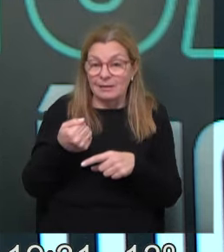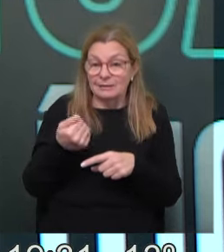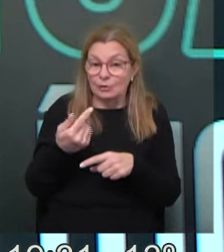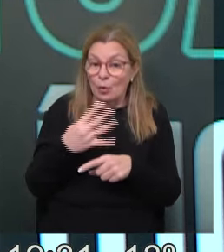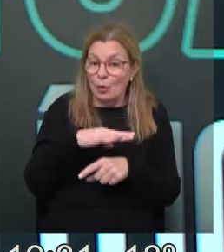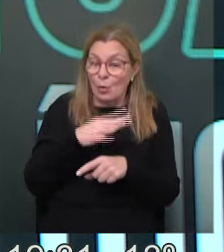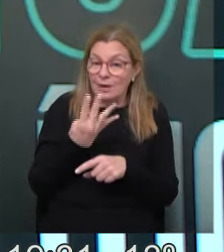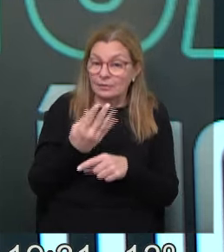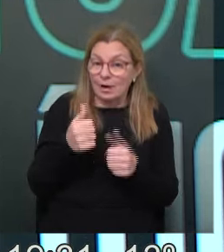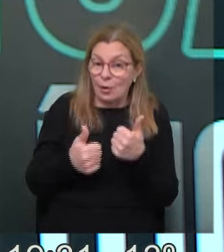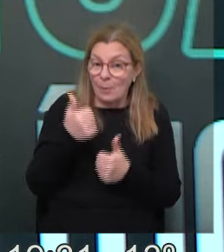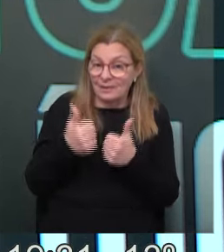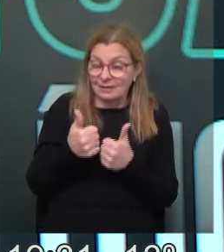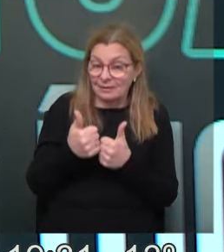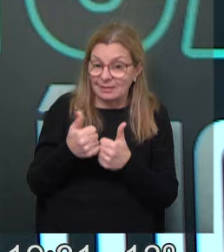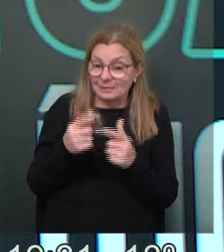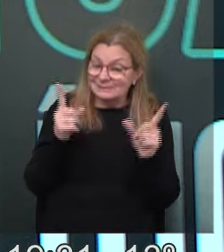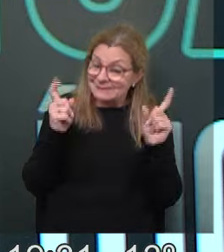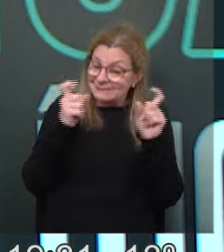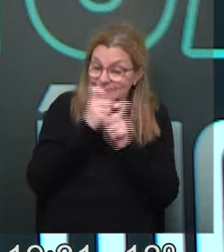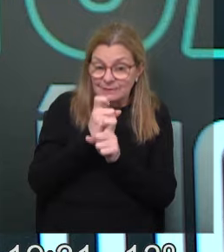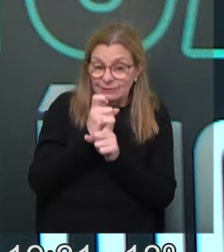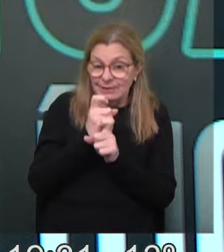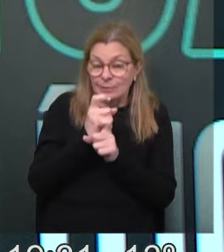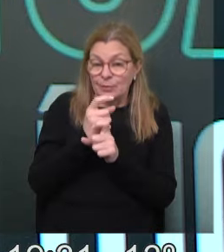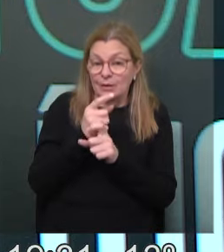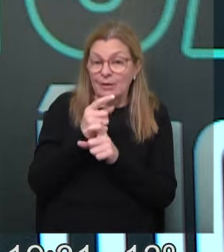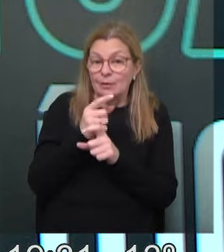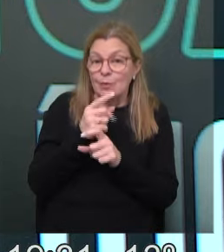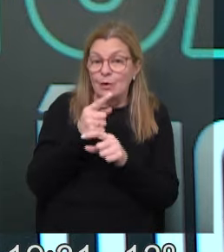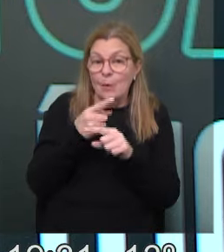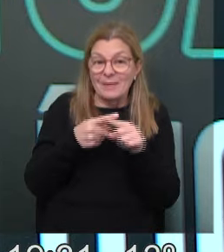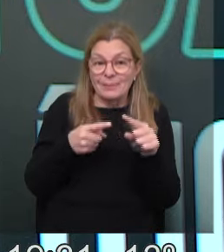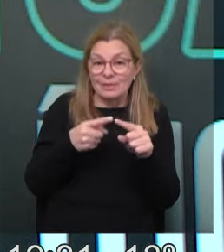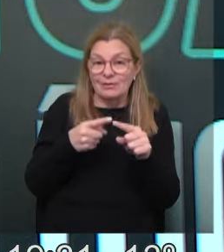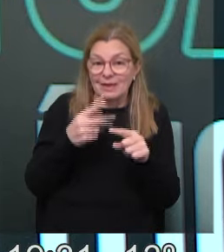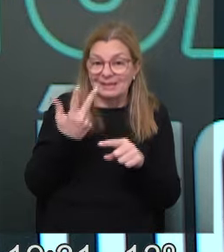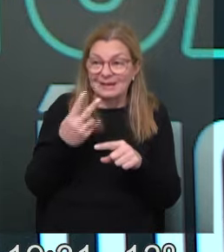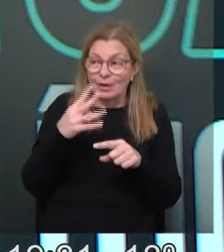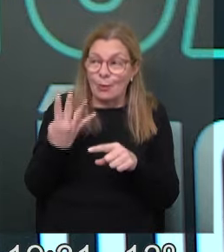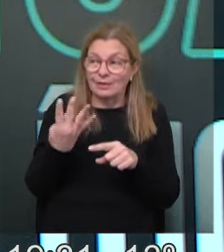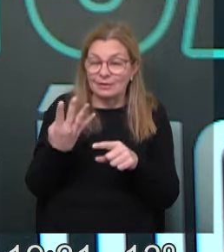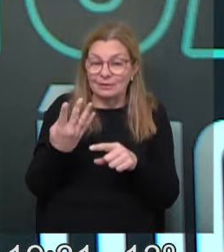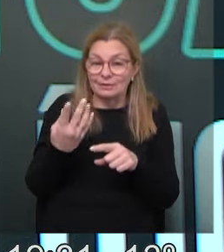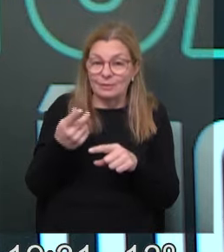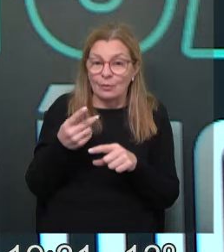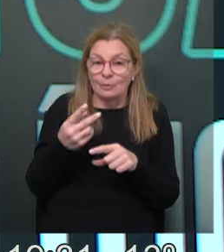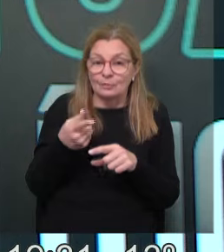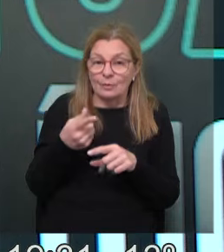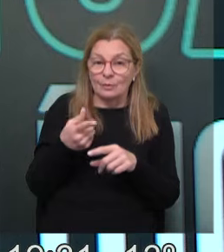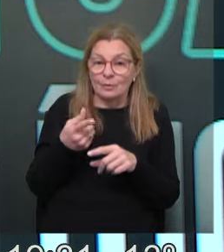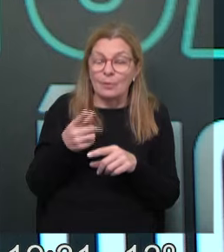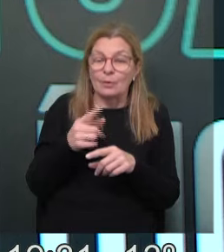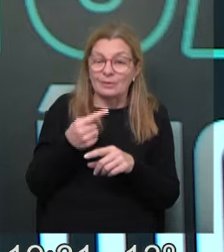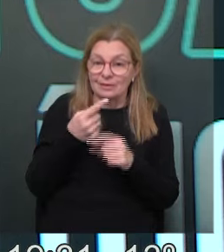si son cuatro la competencia va a ser más cruda porque se dividen Entre cuatro no es lo mismo dividir Entre cuatro que entre tres o que dos sumen hacia un